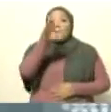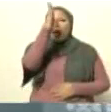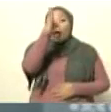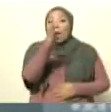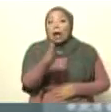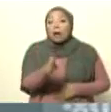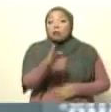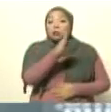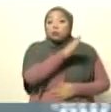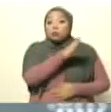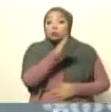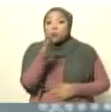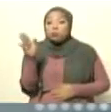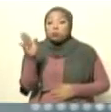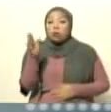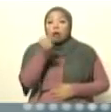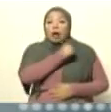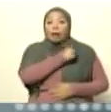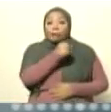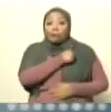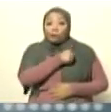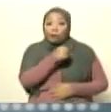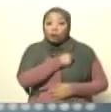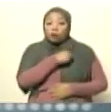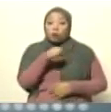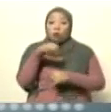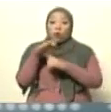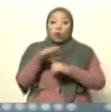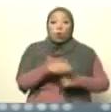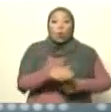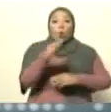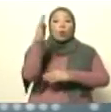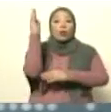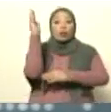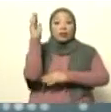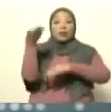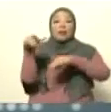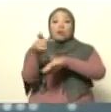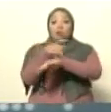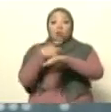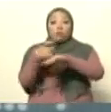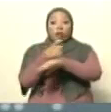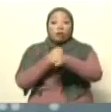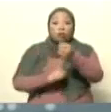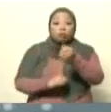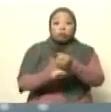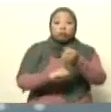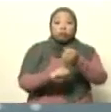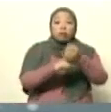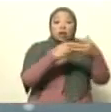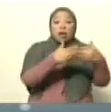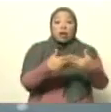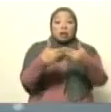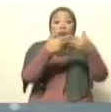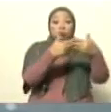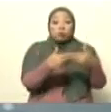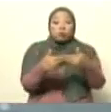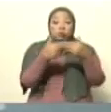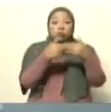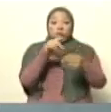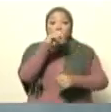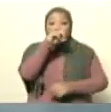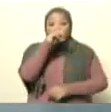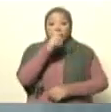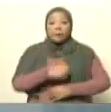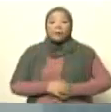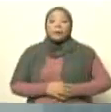se turnaban en el gobierno, pero para defender los intereses de Estados Unidos y, bueno, las